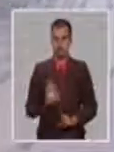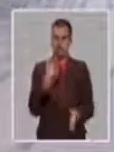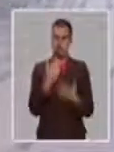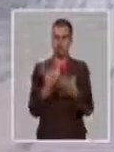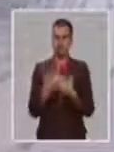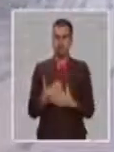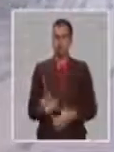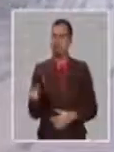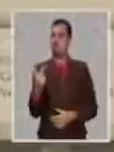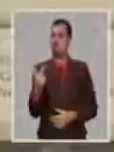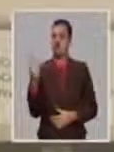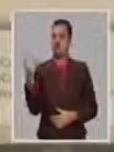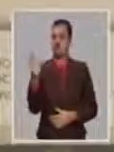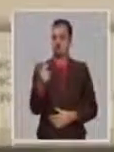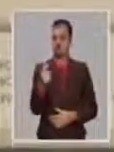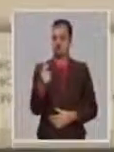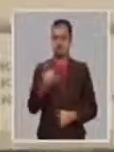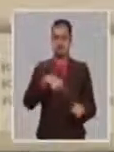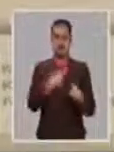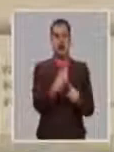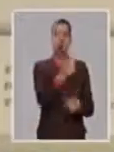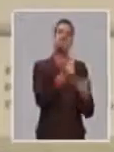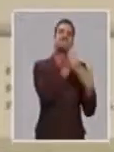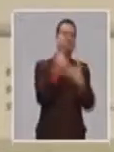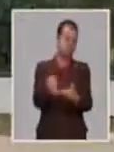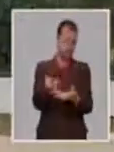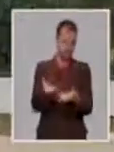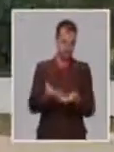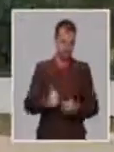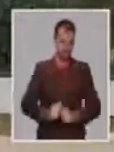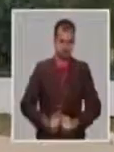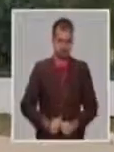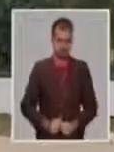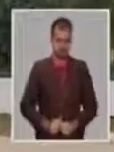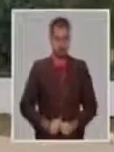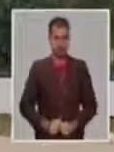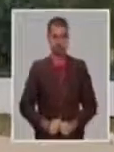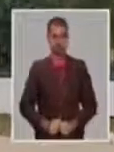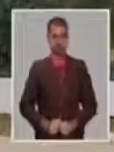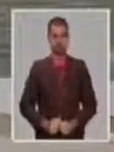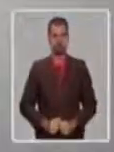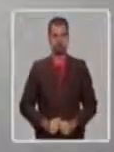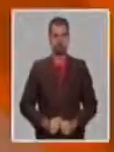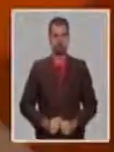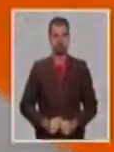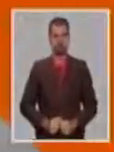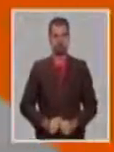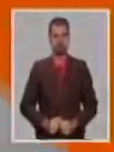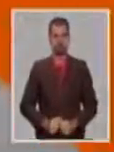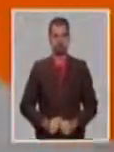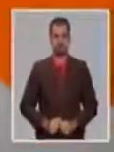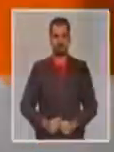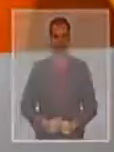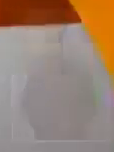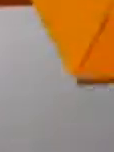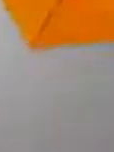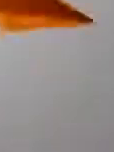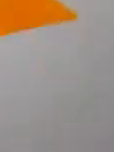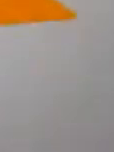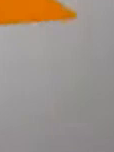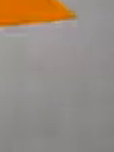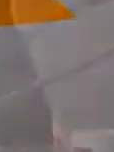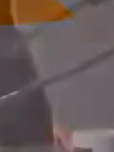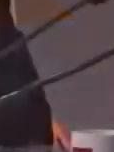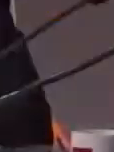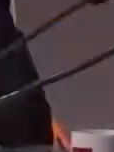2 dosis con una dosis de refuerzo. Melvin Joel, Sistema Informativo de la Televisión Cubana.